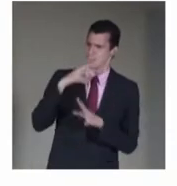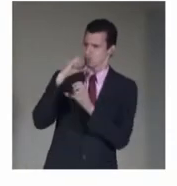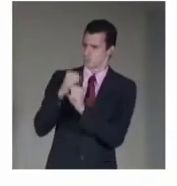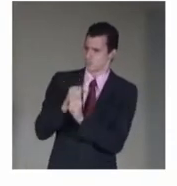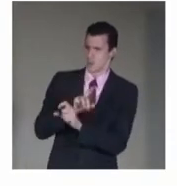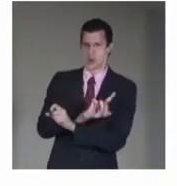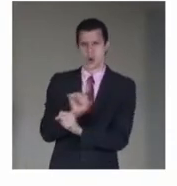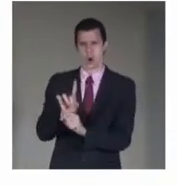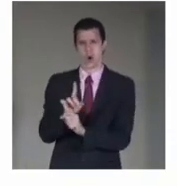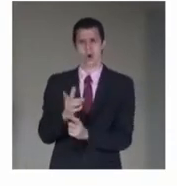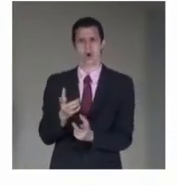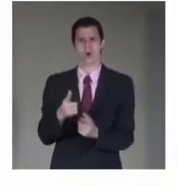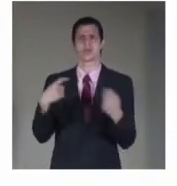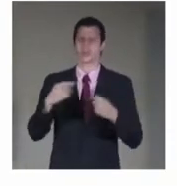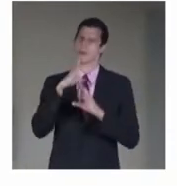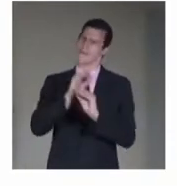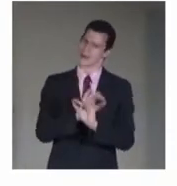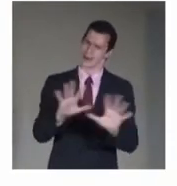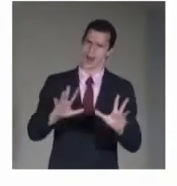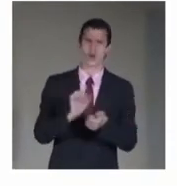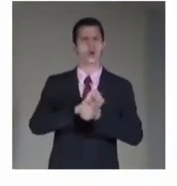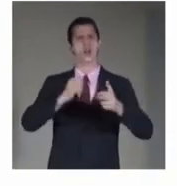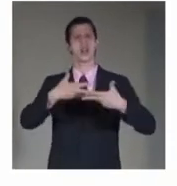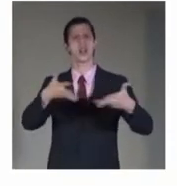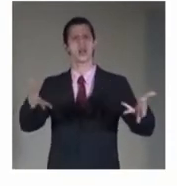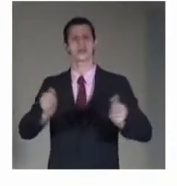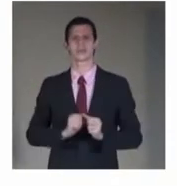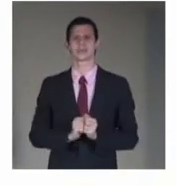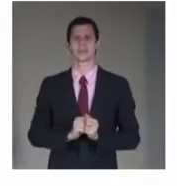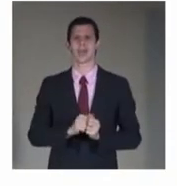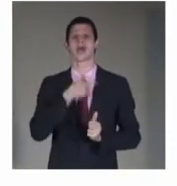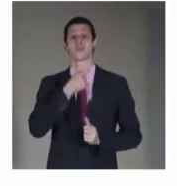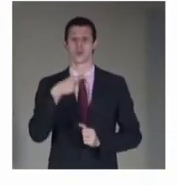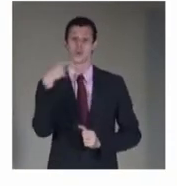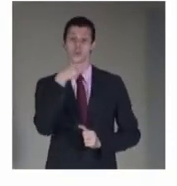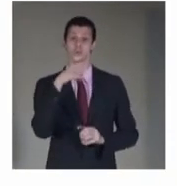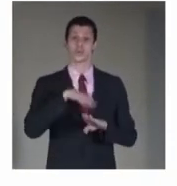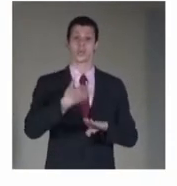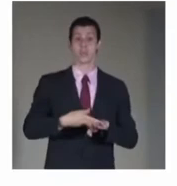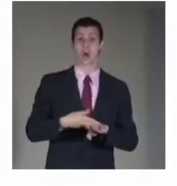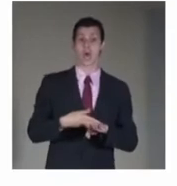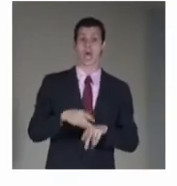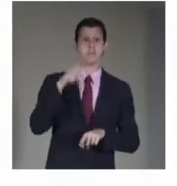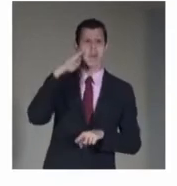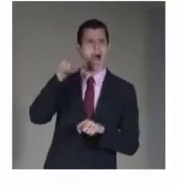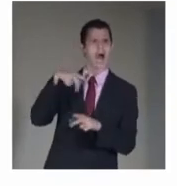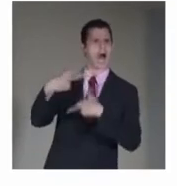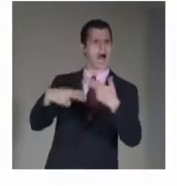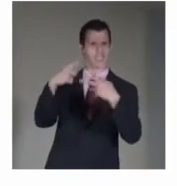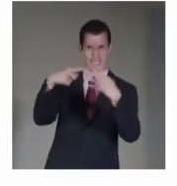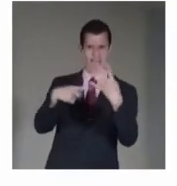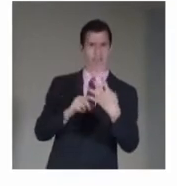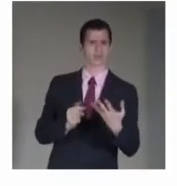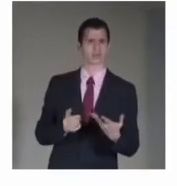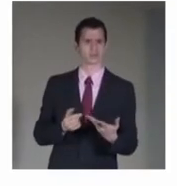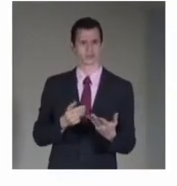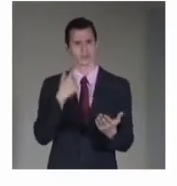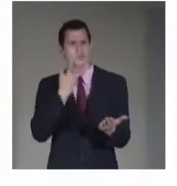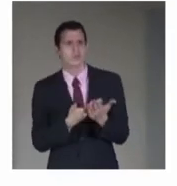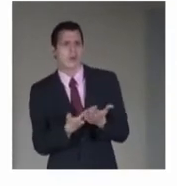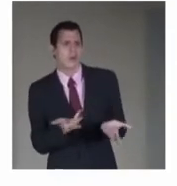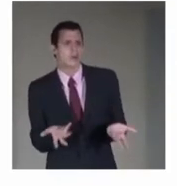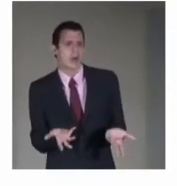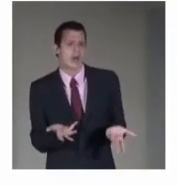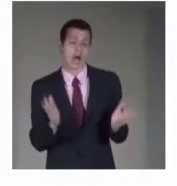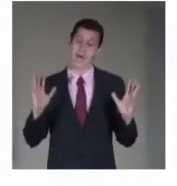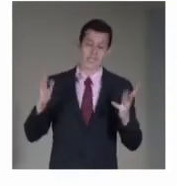desmentir a los funcionarios chinos muchas veces o los rusos cuando se la firma que hicieron esto el otro puede que sí puede que no pero dónde está la evidencia